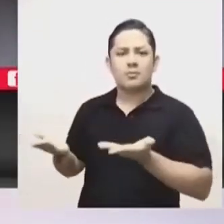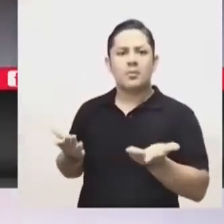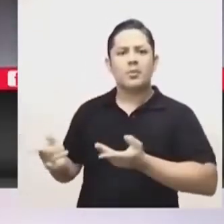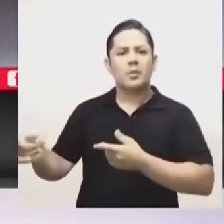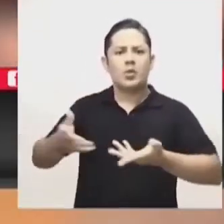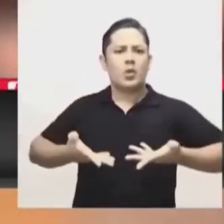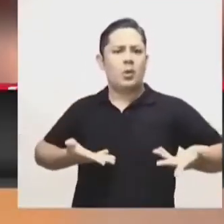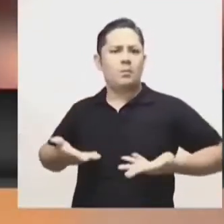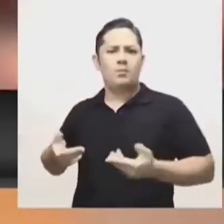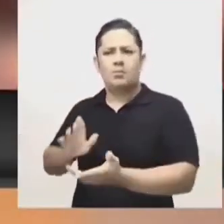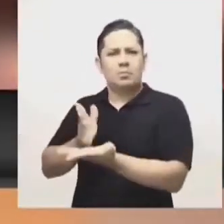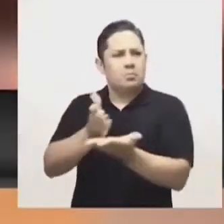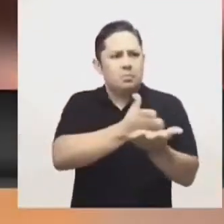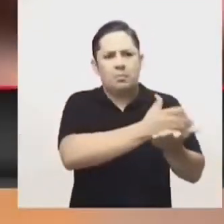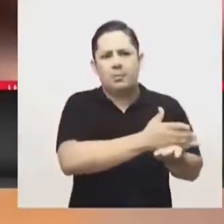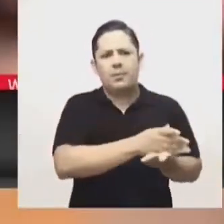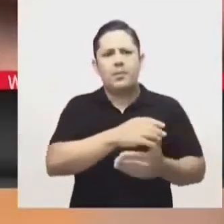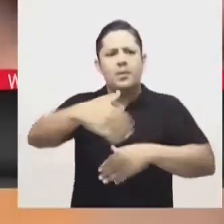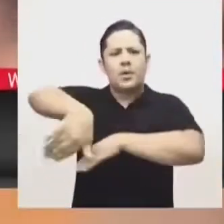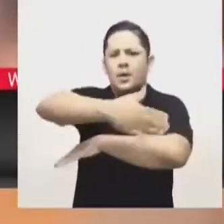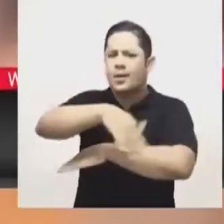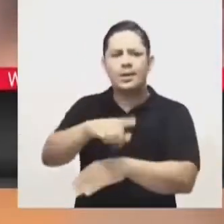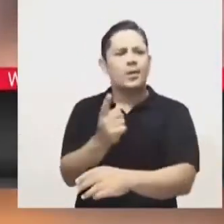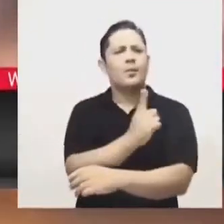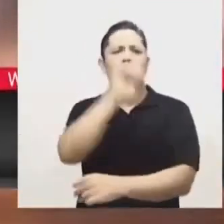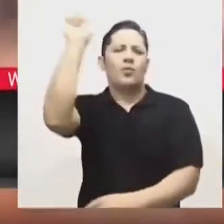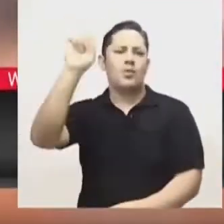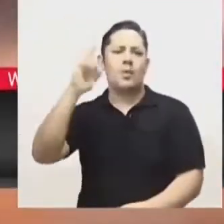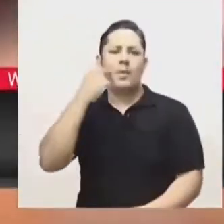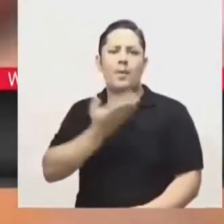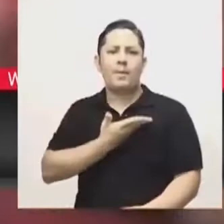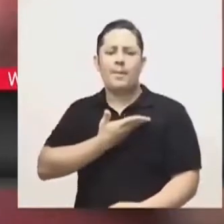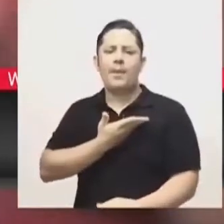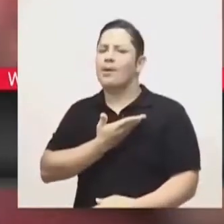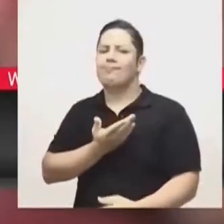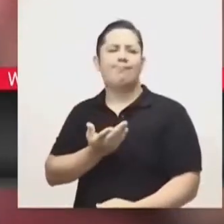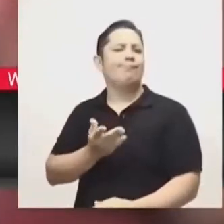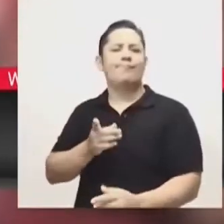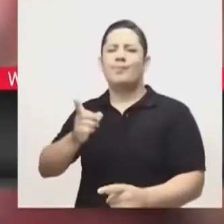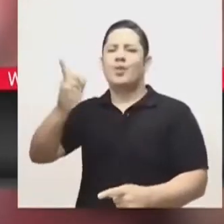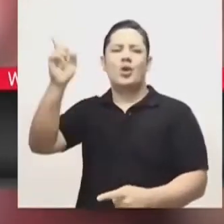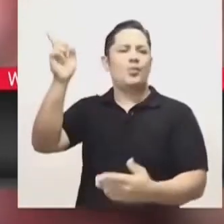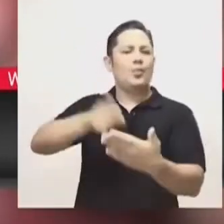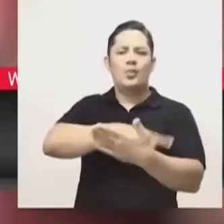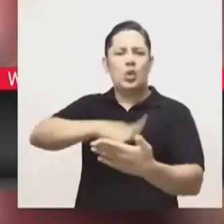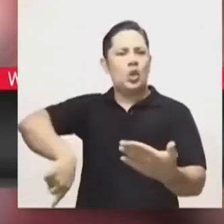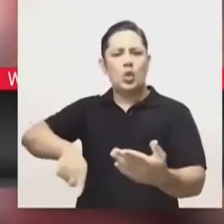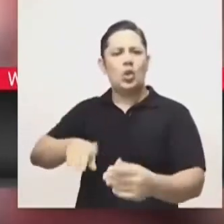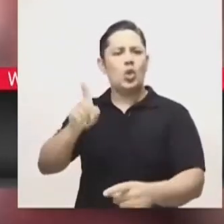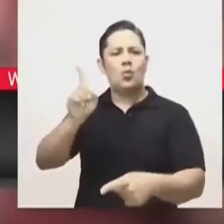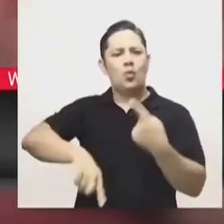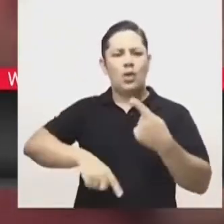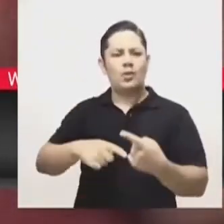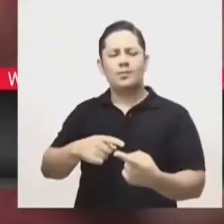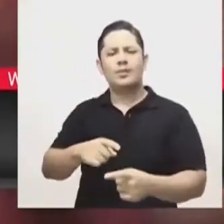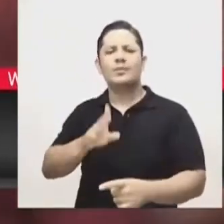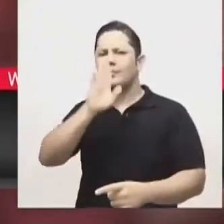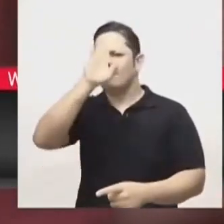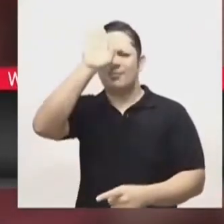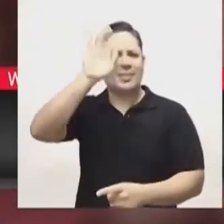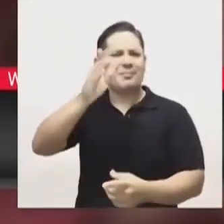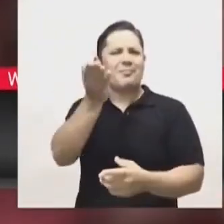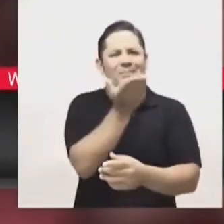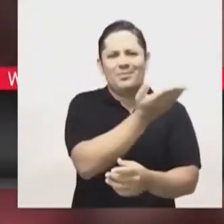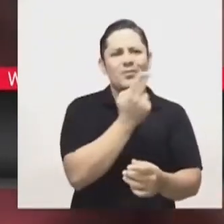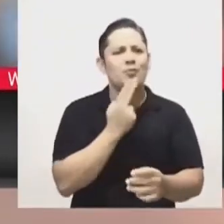comerciales. Por lo tanto, las autoridades piden a los padres de familia no sacar a sus hijos a pedir dulce como tradicionalmente se hace.